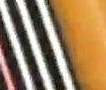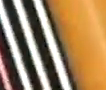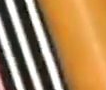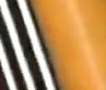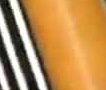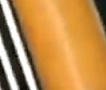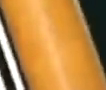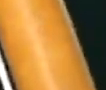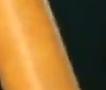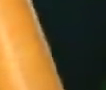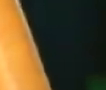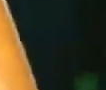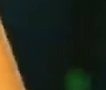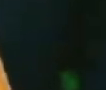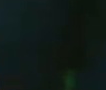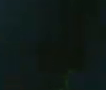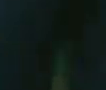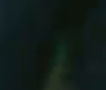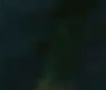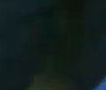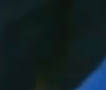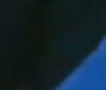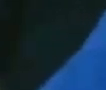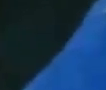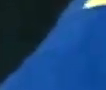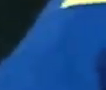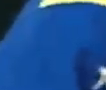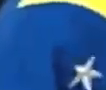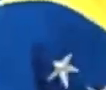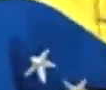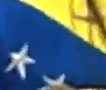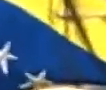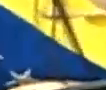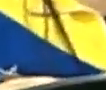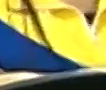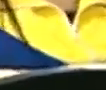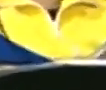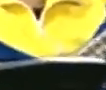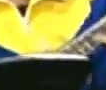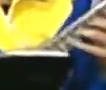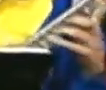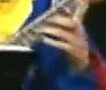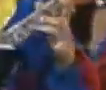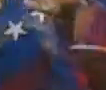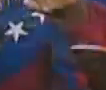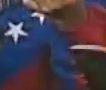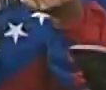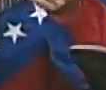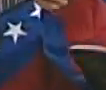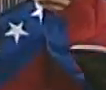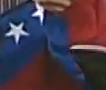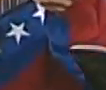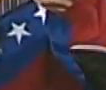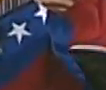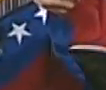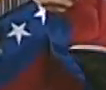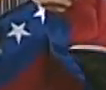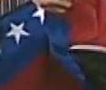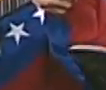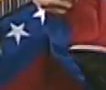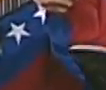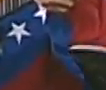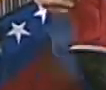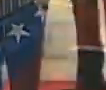musical, cultural también, que ha sido dispuesto para exaltar las potencialidades, la grandeza de nuestro país, de